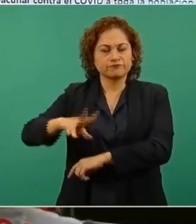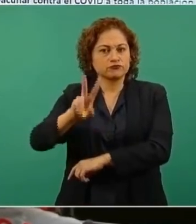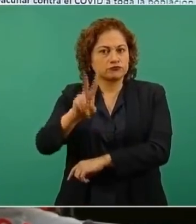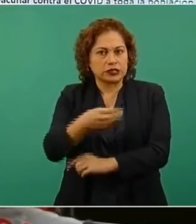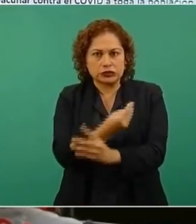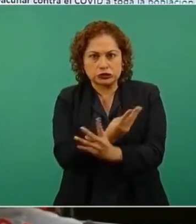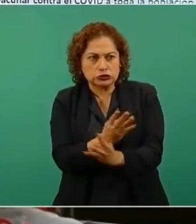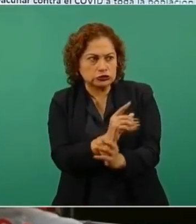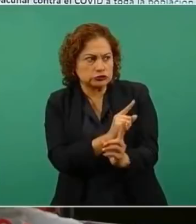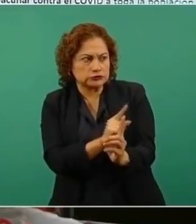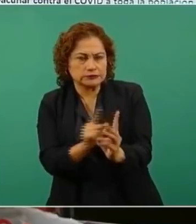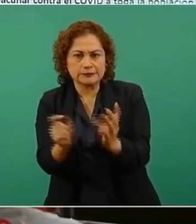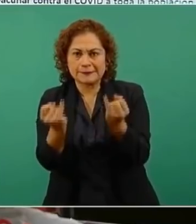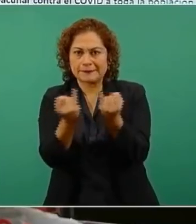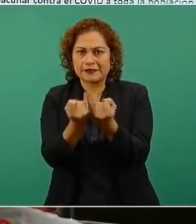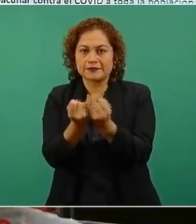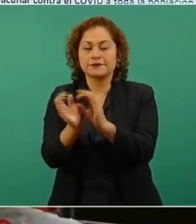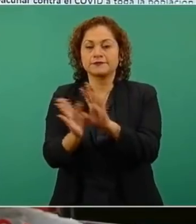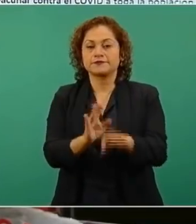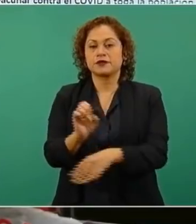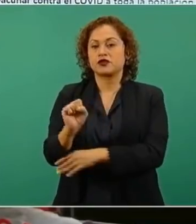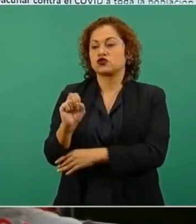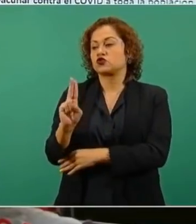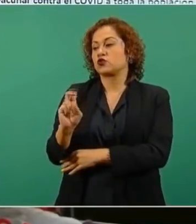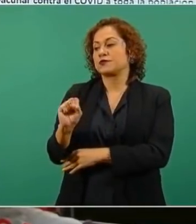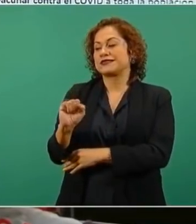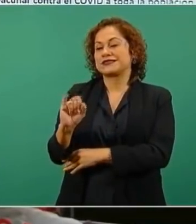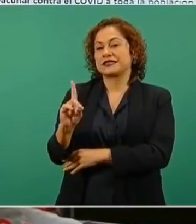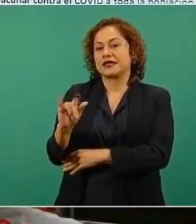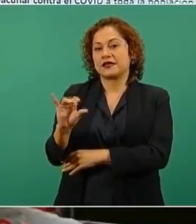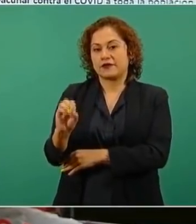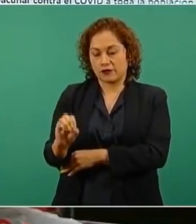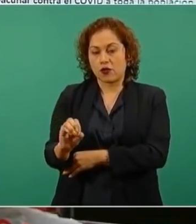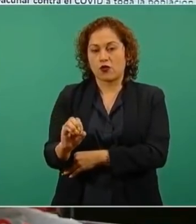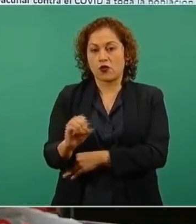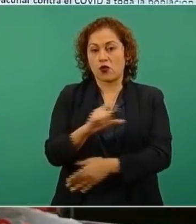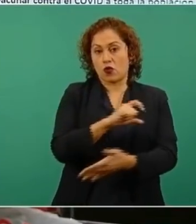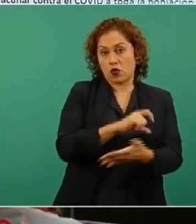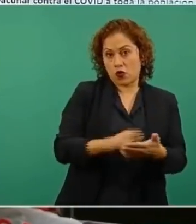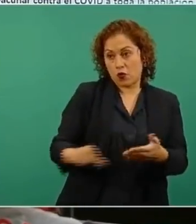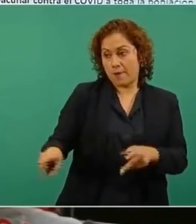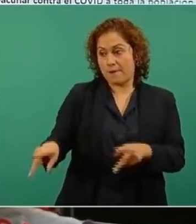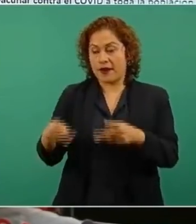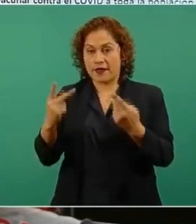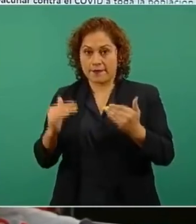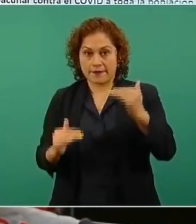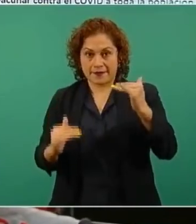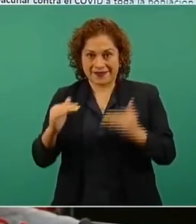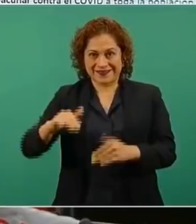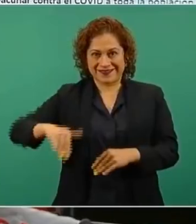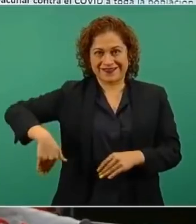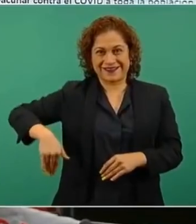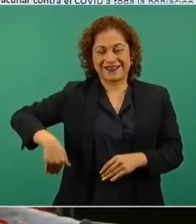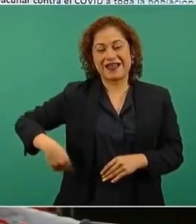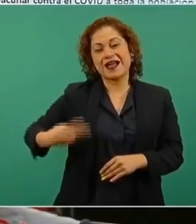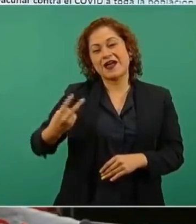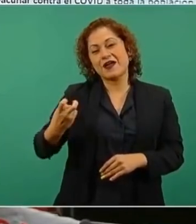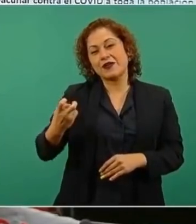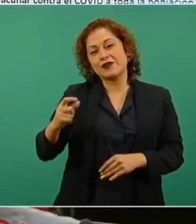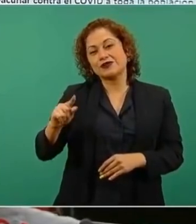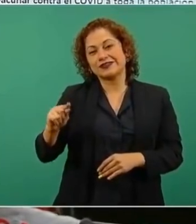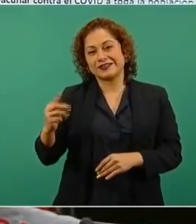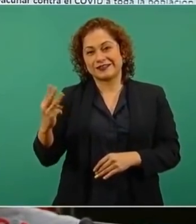Subsidio es entre el precio de compra y el precio de venta. Ya vieron un ejemplo ahorita. 2.73 lo compramos,